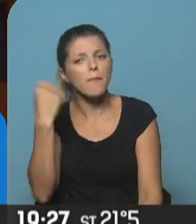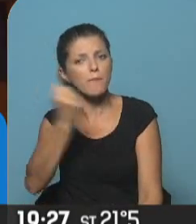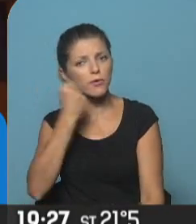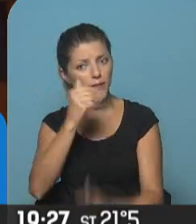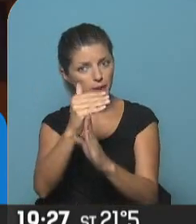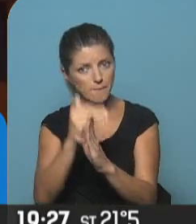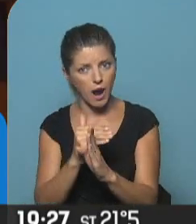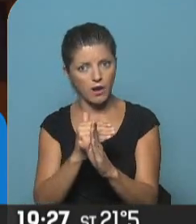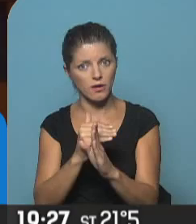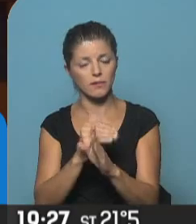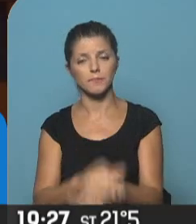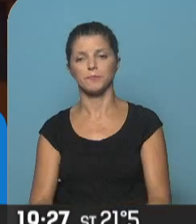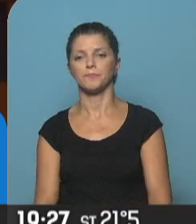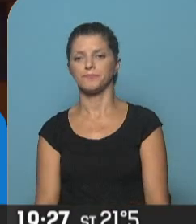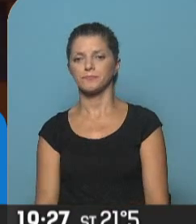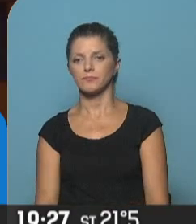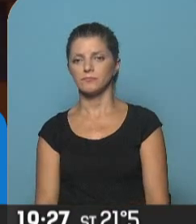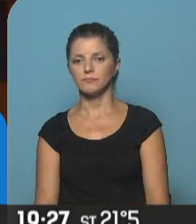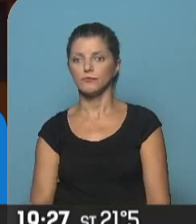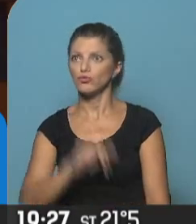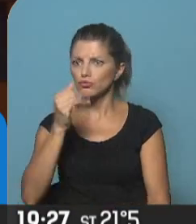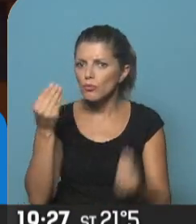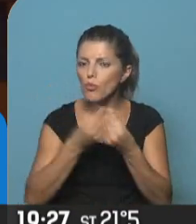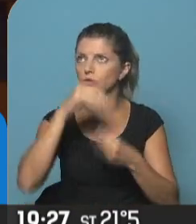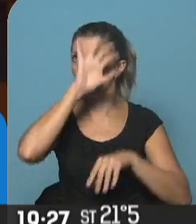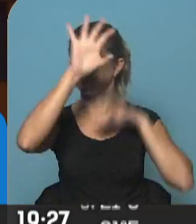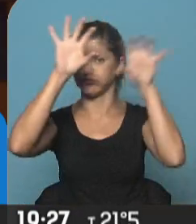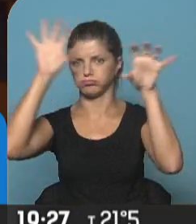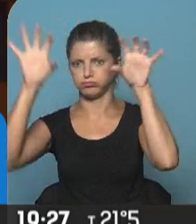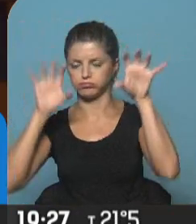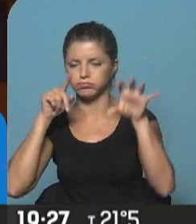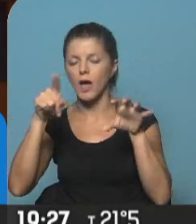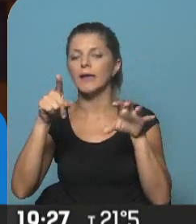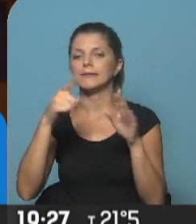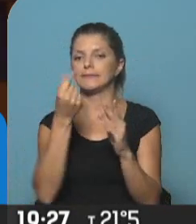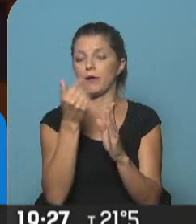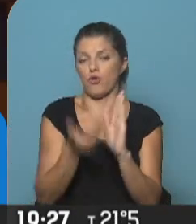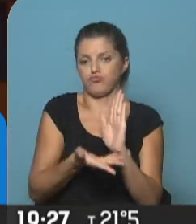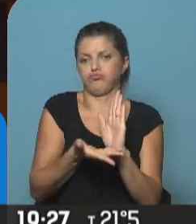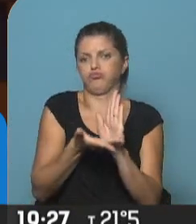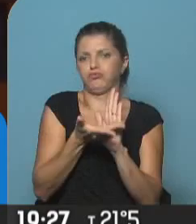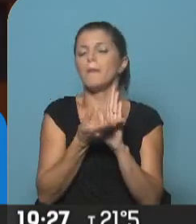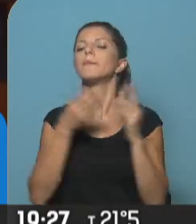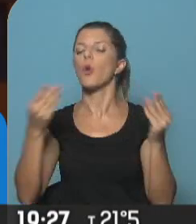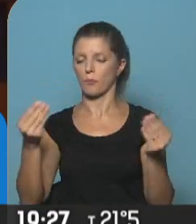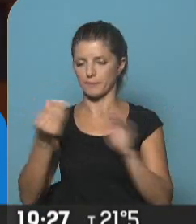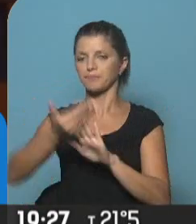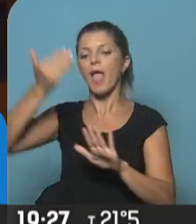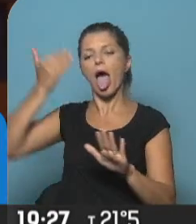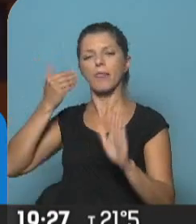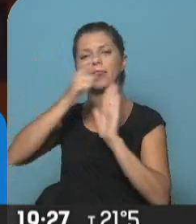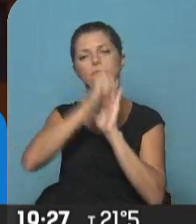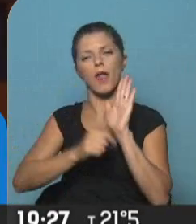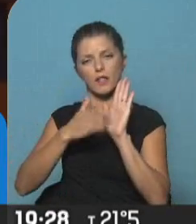Sí, en muchas provincias se ha llegado a niveles realmente muy altos. Lo que ocurrió, evidentemente, es que como las tarifas estaban subsidiadas y